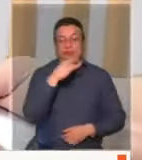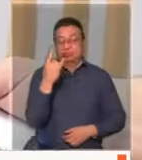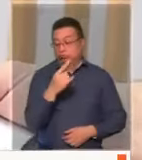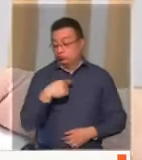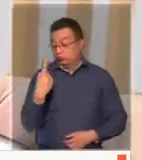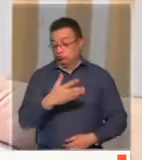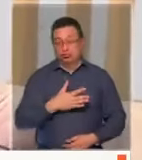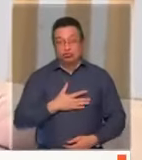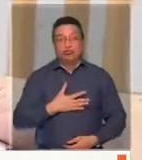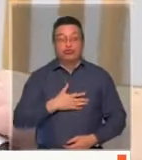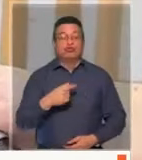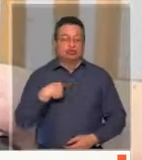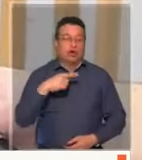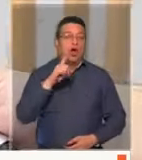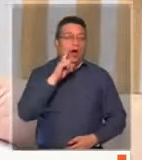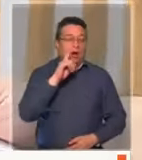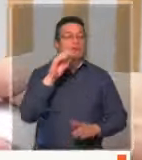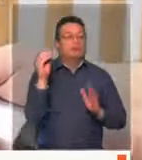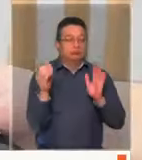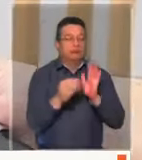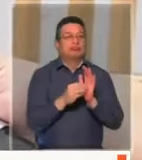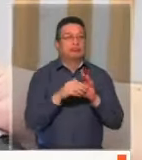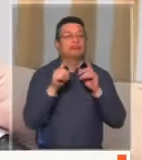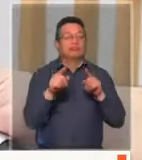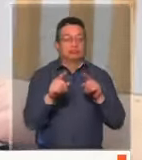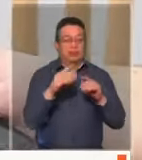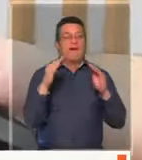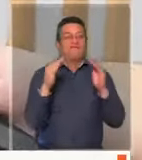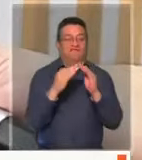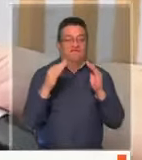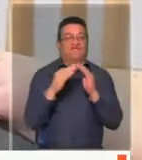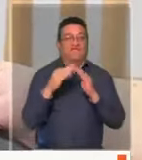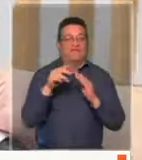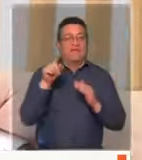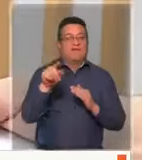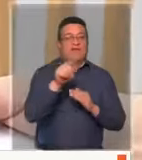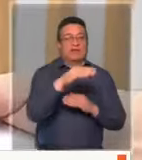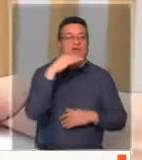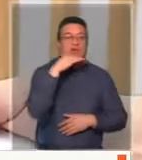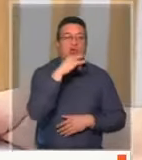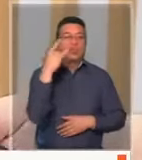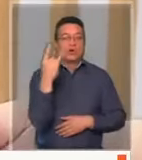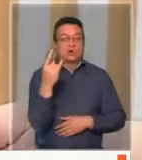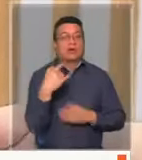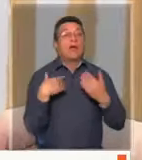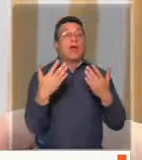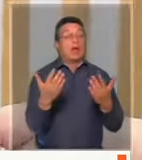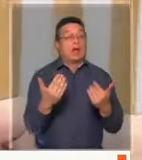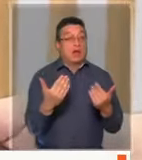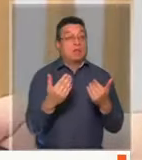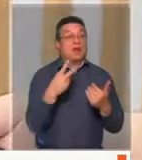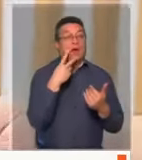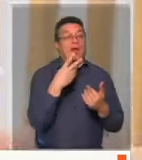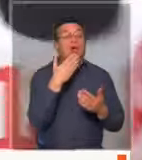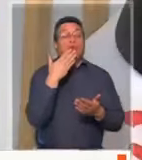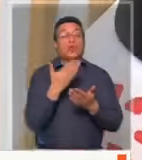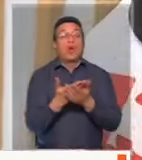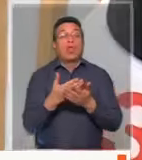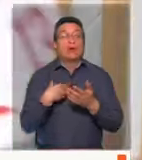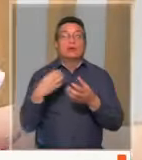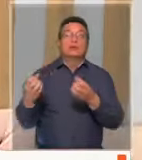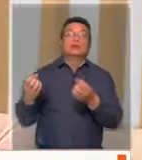tienen catalogado como con la vivienda de emergencia. Estamos esperando cuándo lo van a venir a dejar.